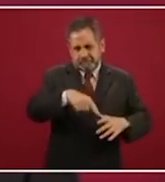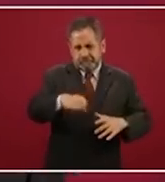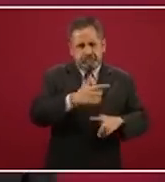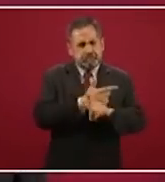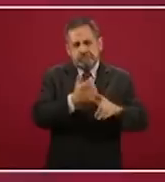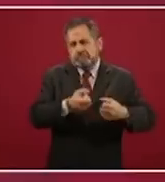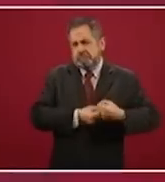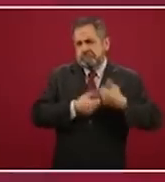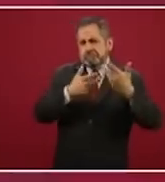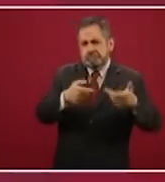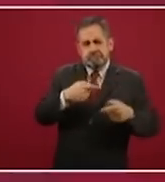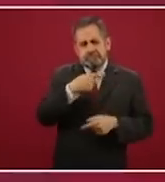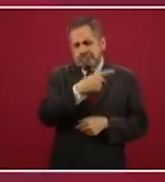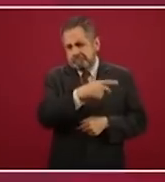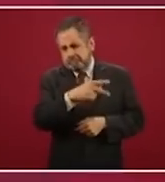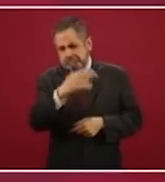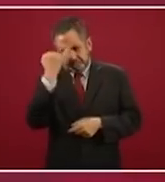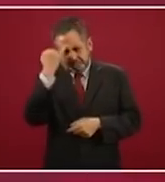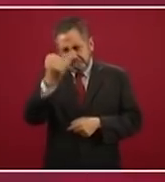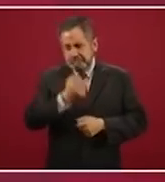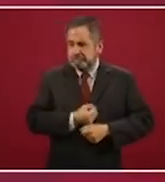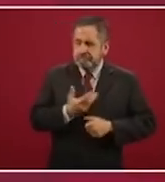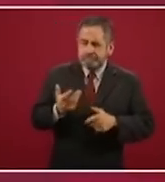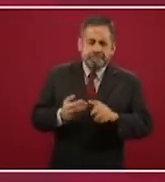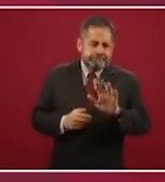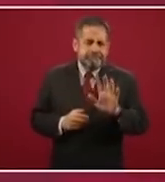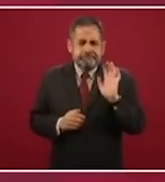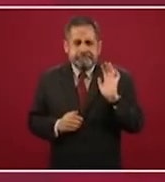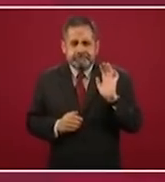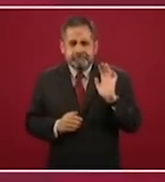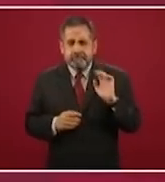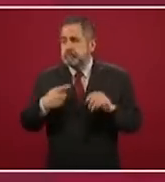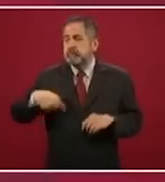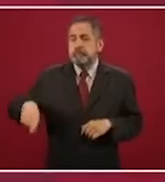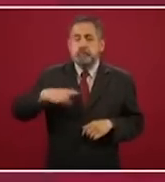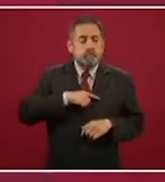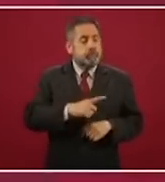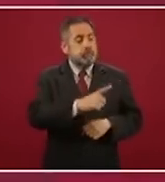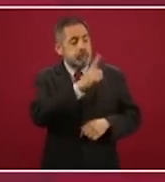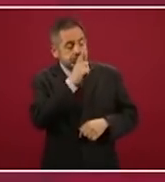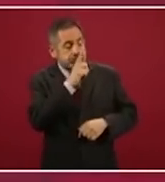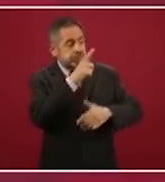libre manifestación de las ideas. No va a haber censura,